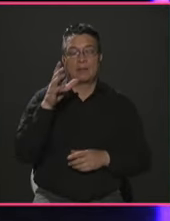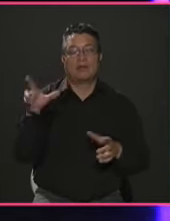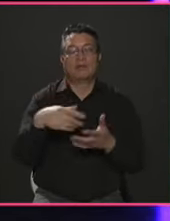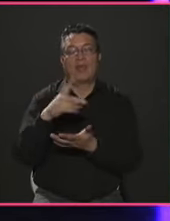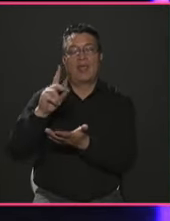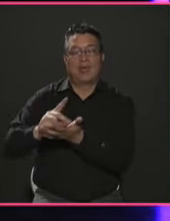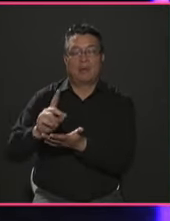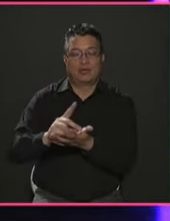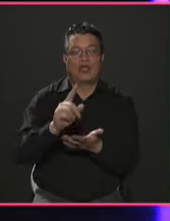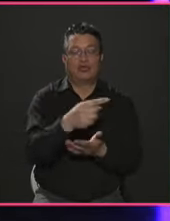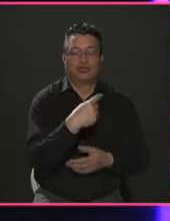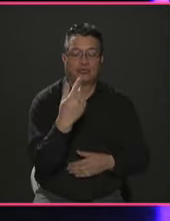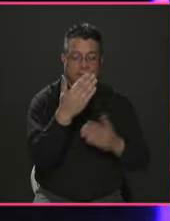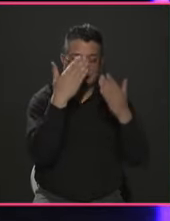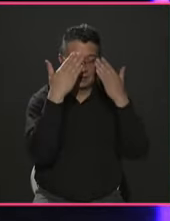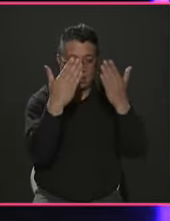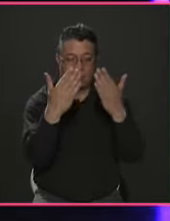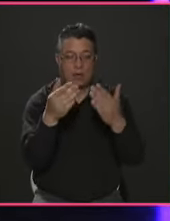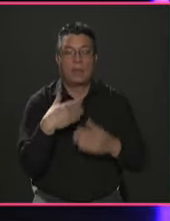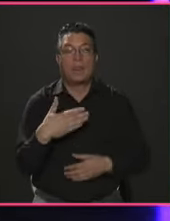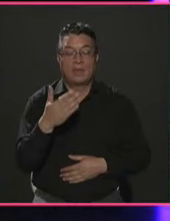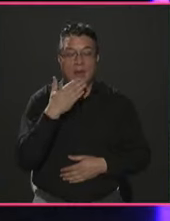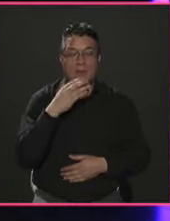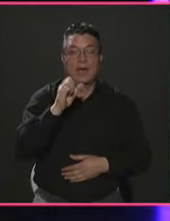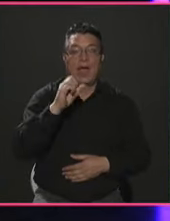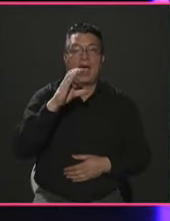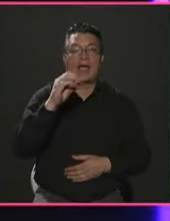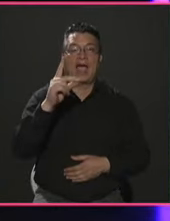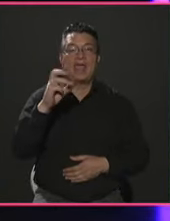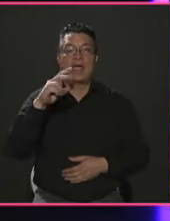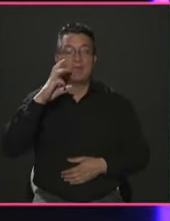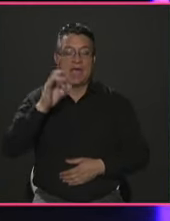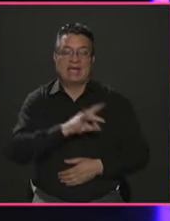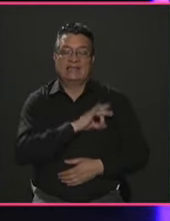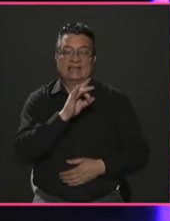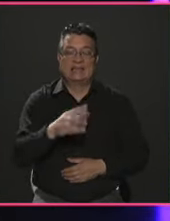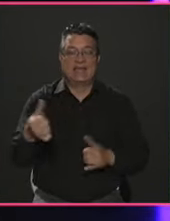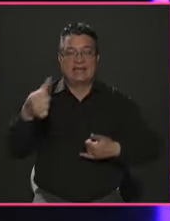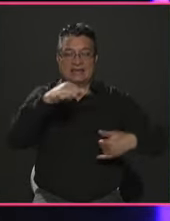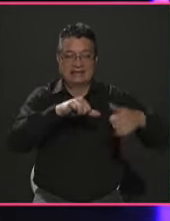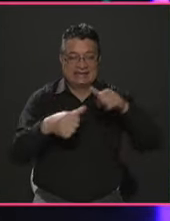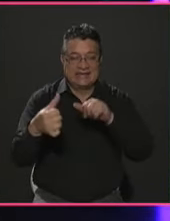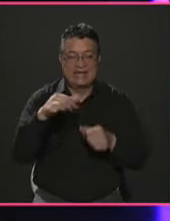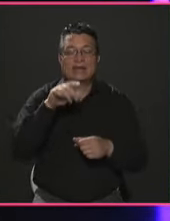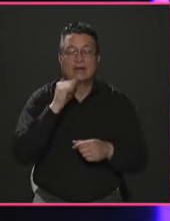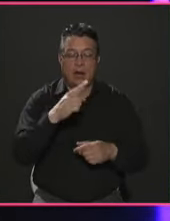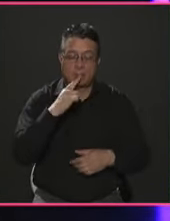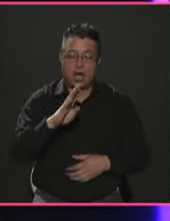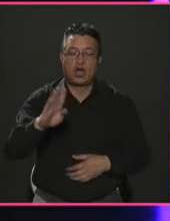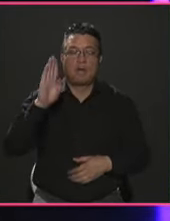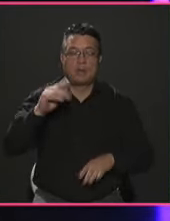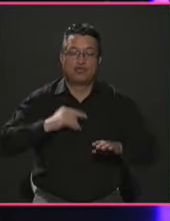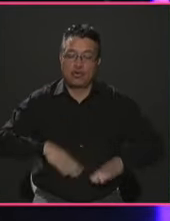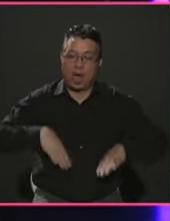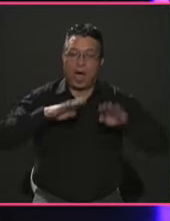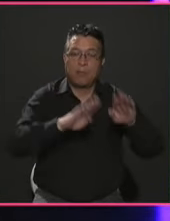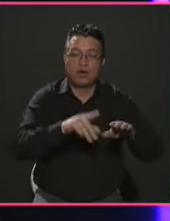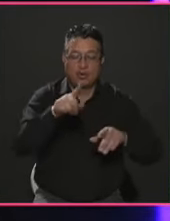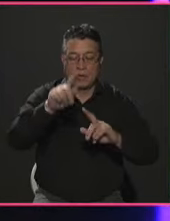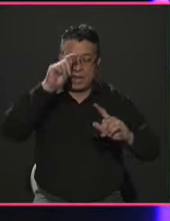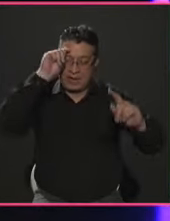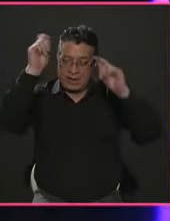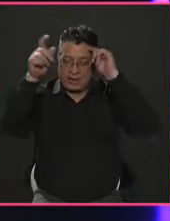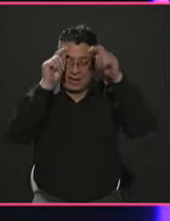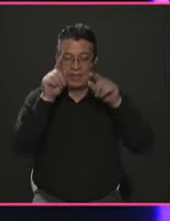diputados saludamos también a la academia chilena de ciencias y a todas las universidades del país por su compromiso y apoyo a esta